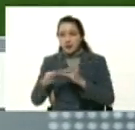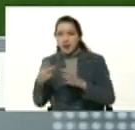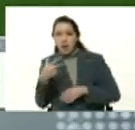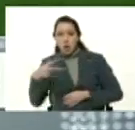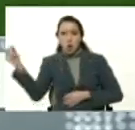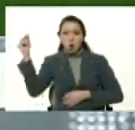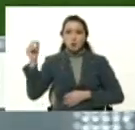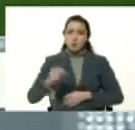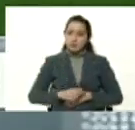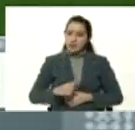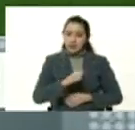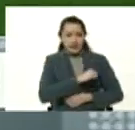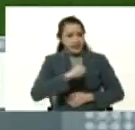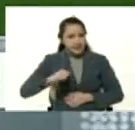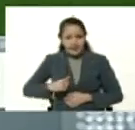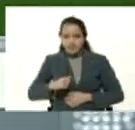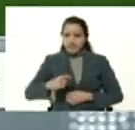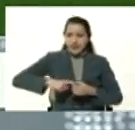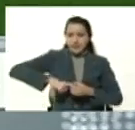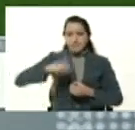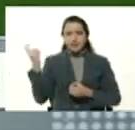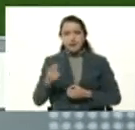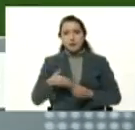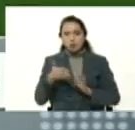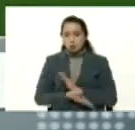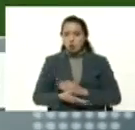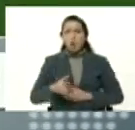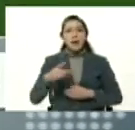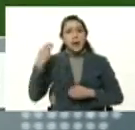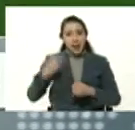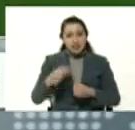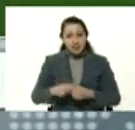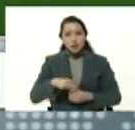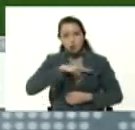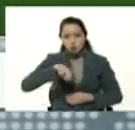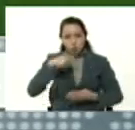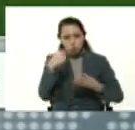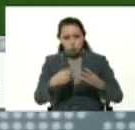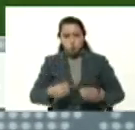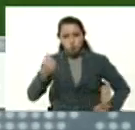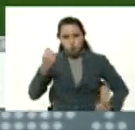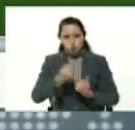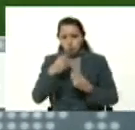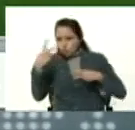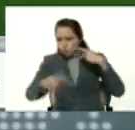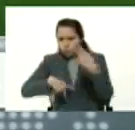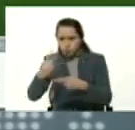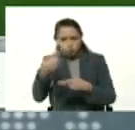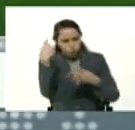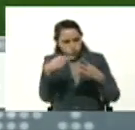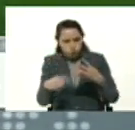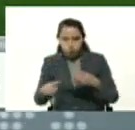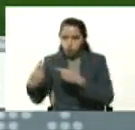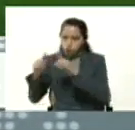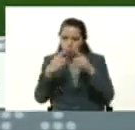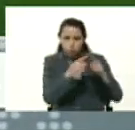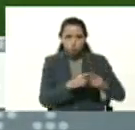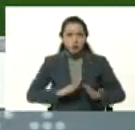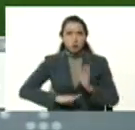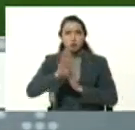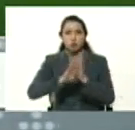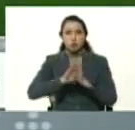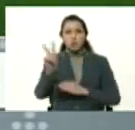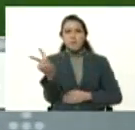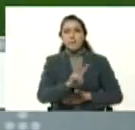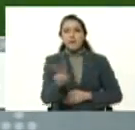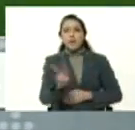Romper la dependencia del petrodólar y construir la independencia productiva diversificada de la economía